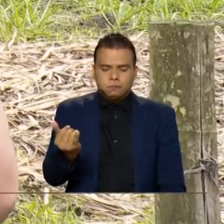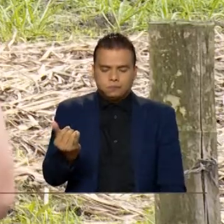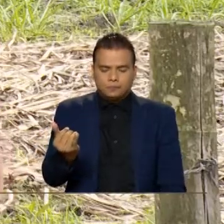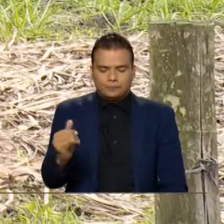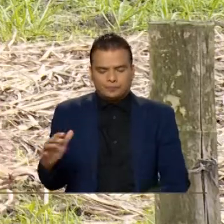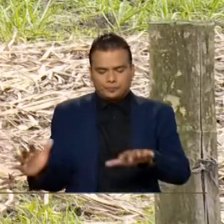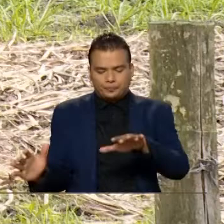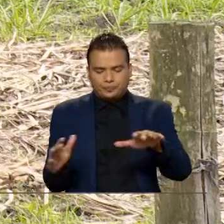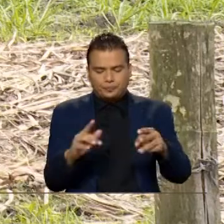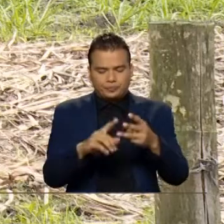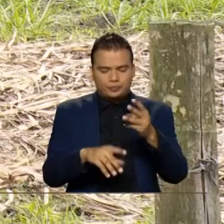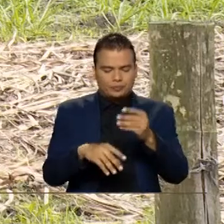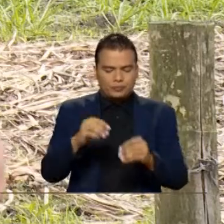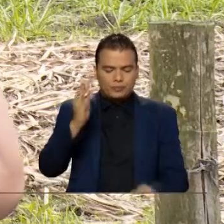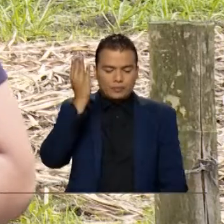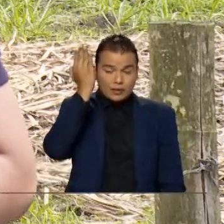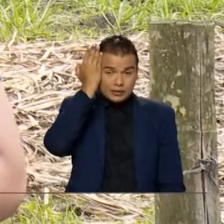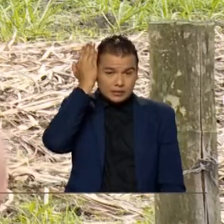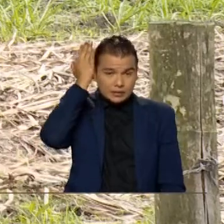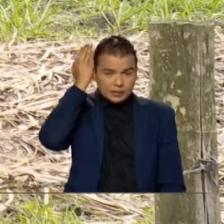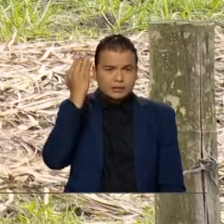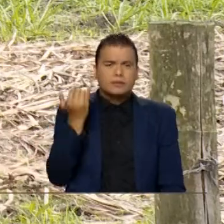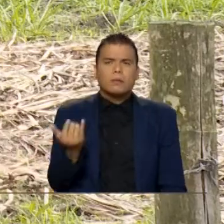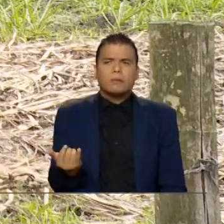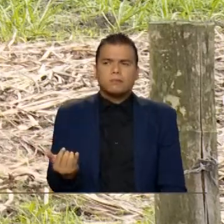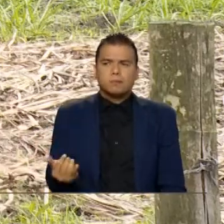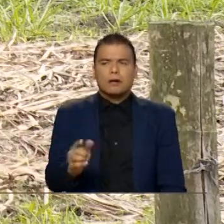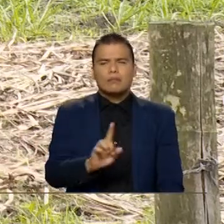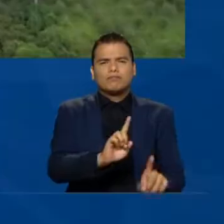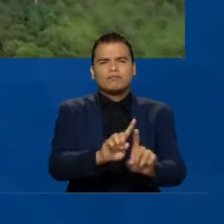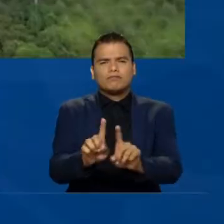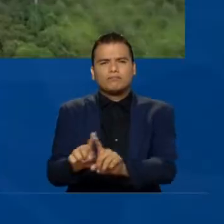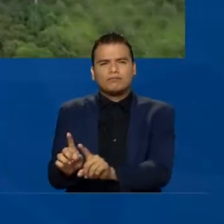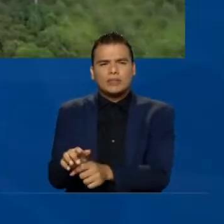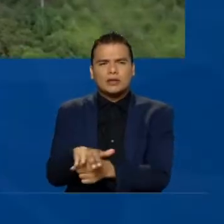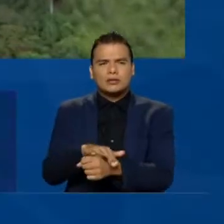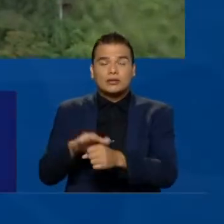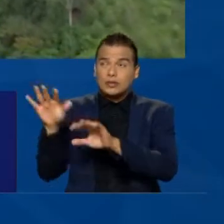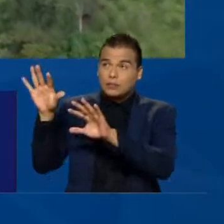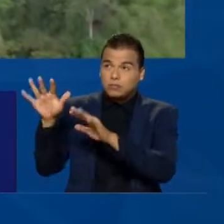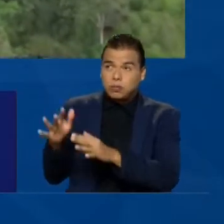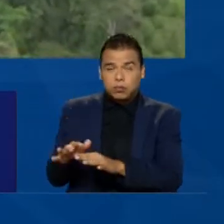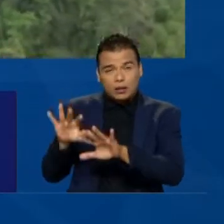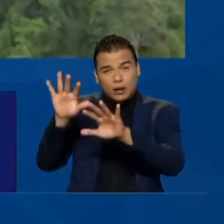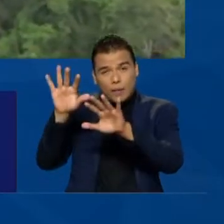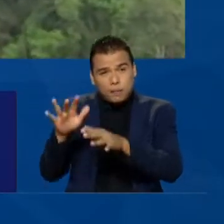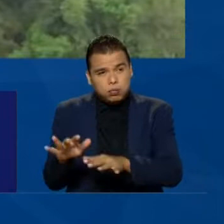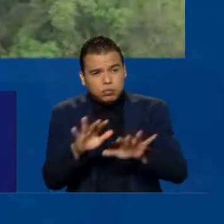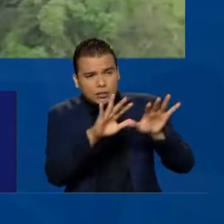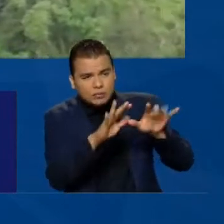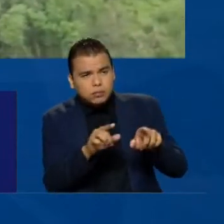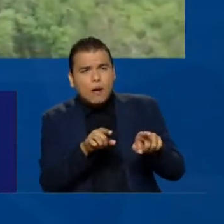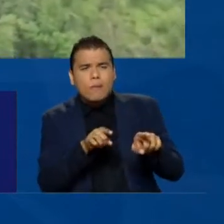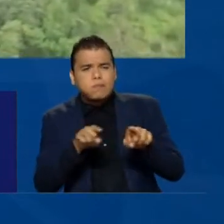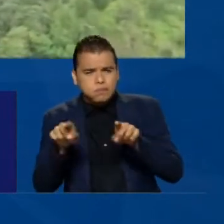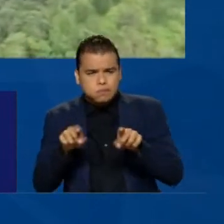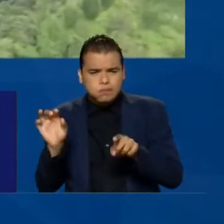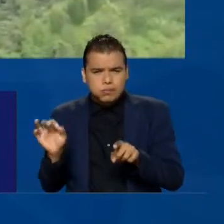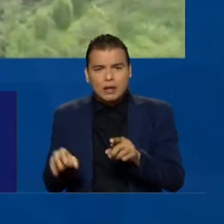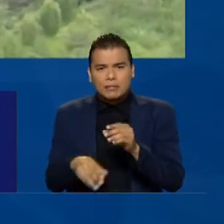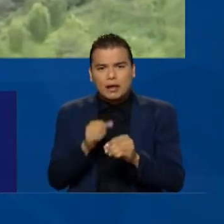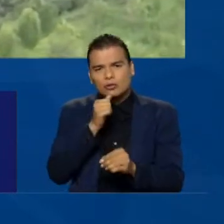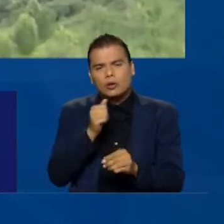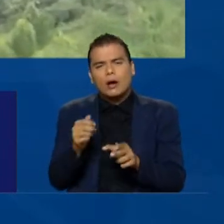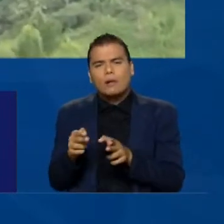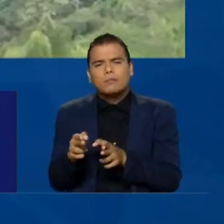Mire, vamos al municipio de El Cerrito, donde varios fenómenos de remoción en masa se han registrado en las últimas horas, donde la quebrada La